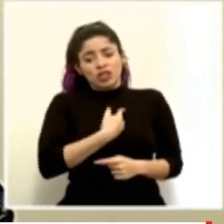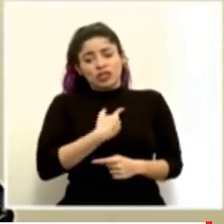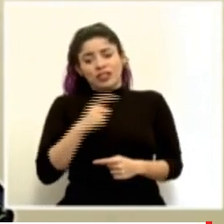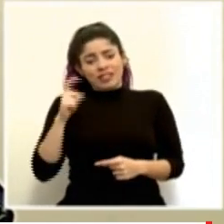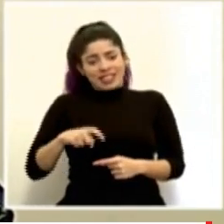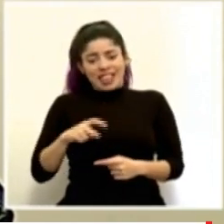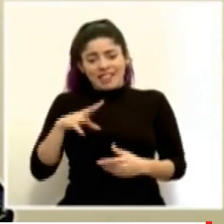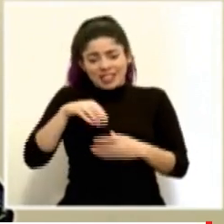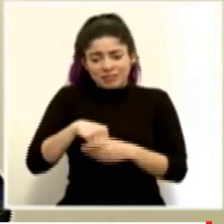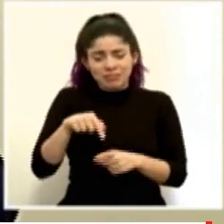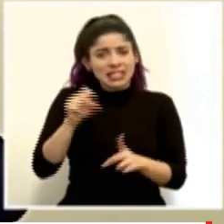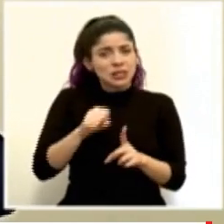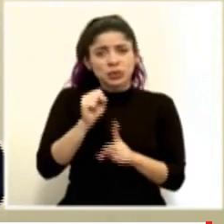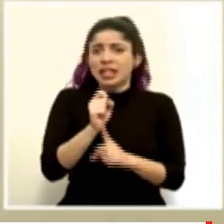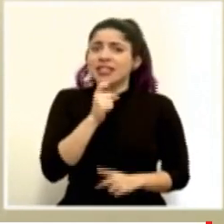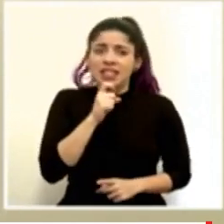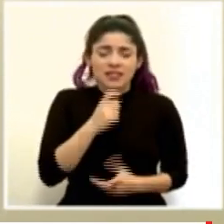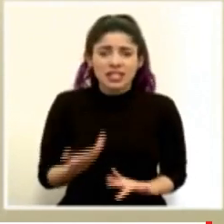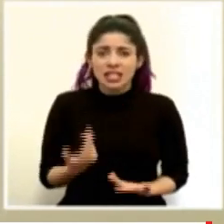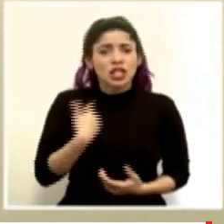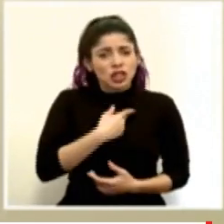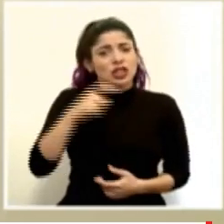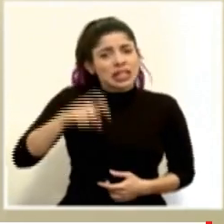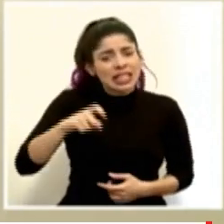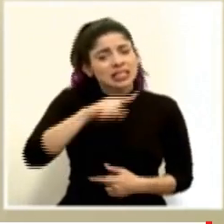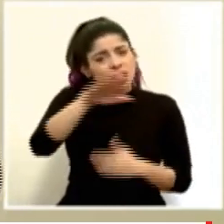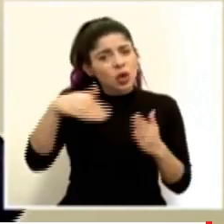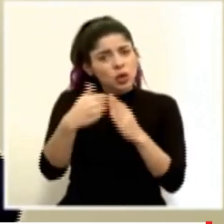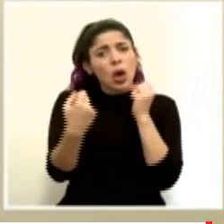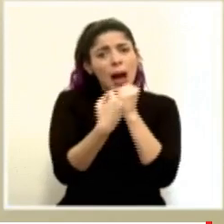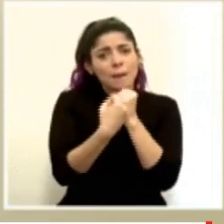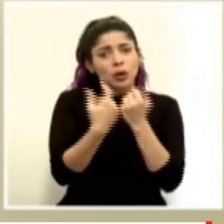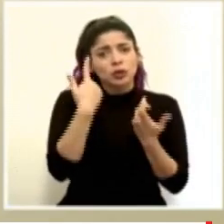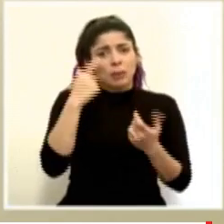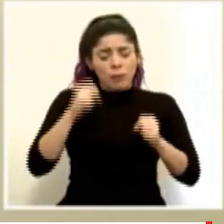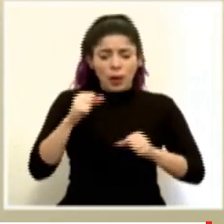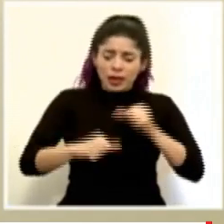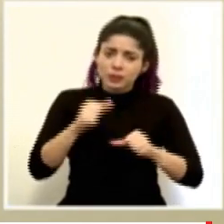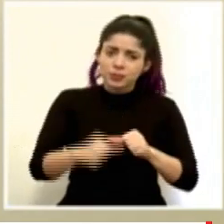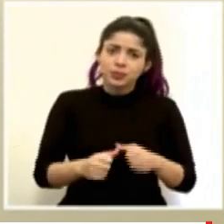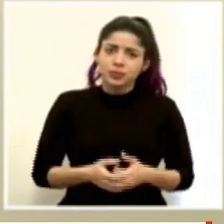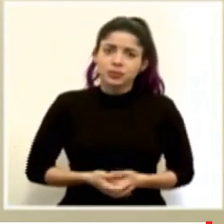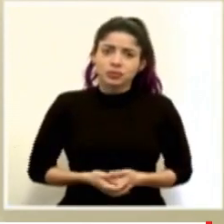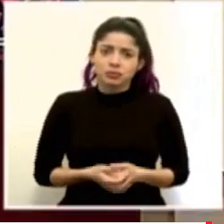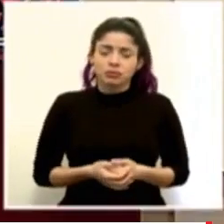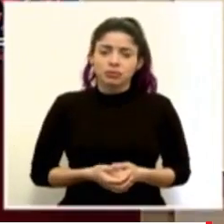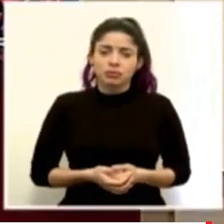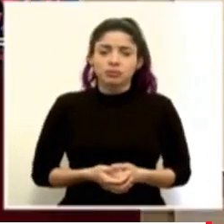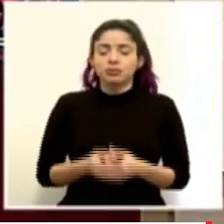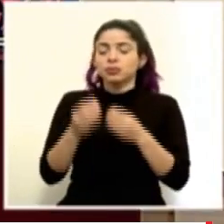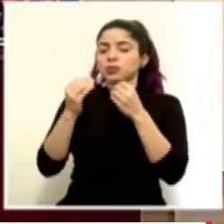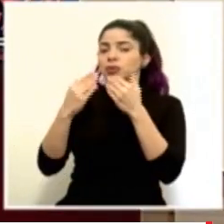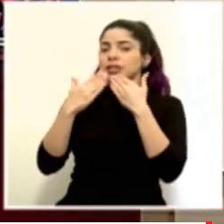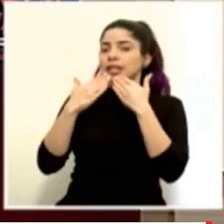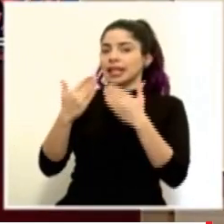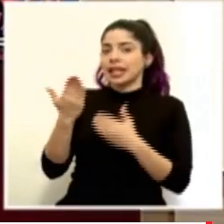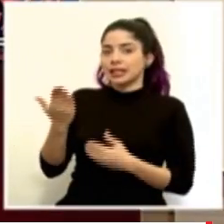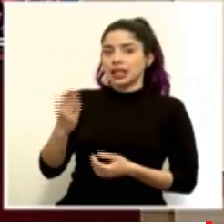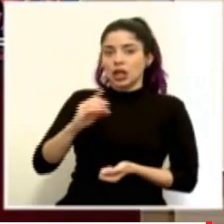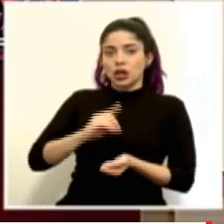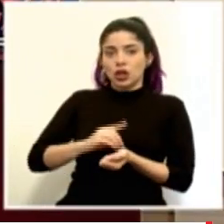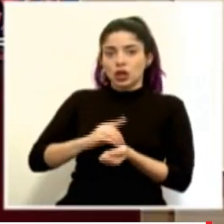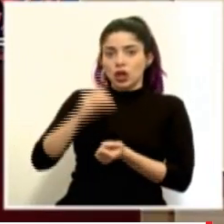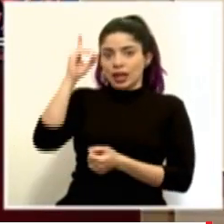medio de esta situación tan difícil y que ocupamos de verdad el apoyo de todas y todos para salir adelante. Muchísimas gracias